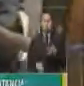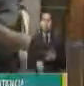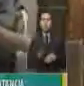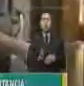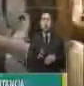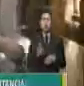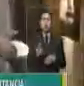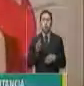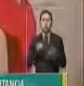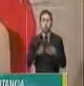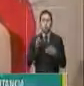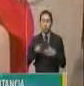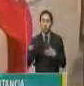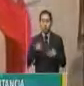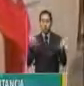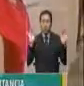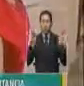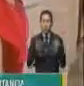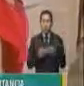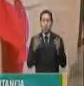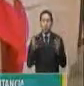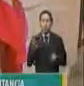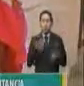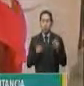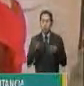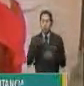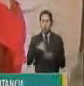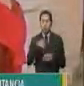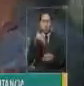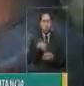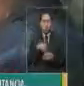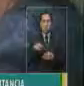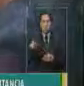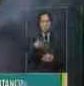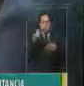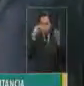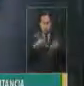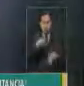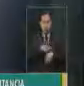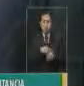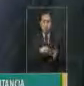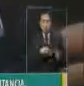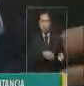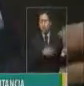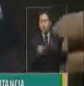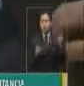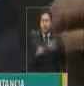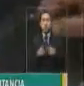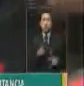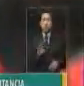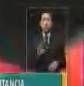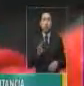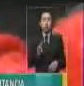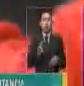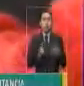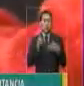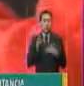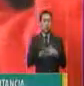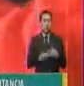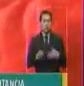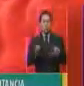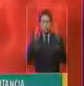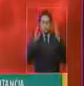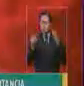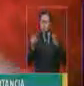noviembre, debido a la alta afluencia de personas al Tribunal Electoral, se dio una nueva ampliación de plazo hasta el 7 de diciembre y la atención